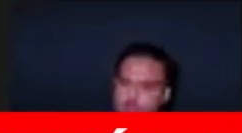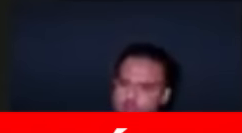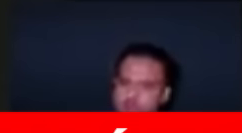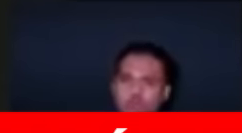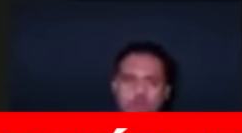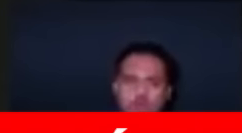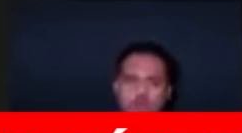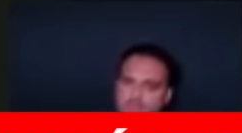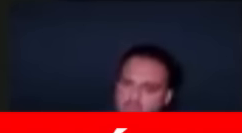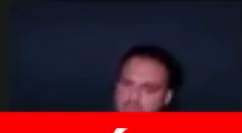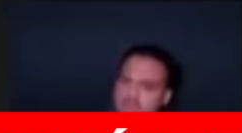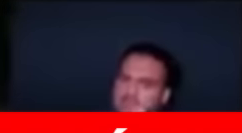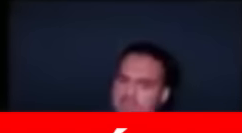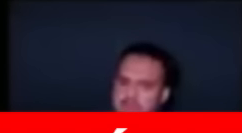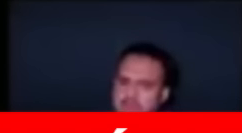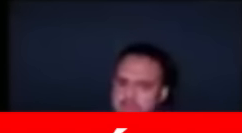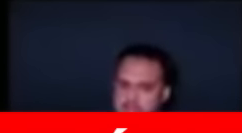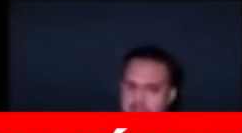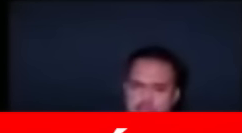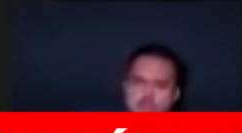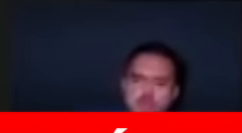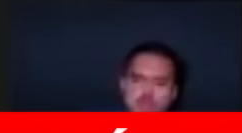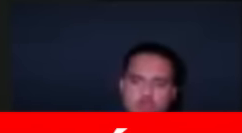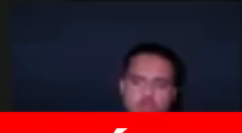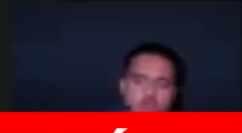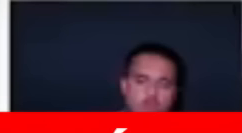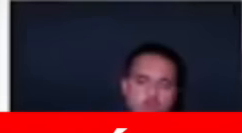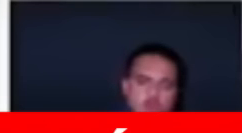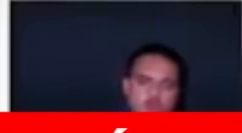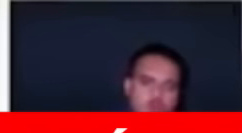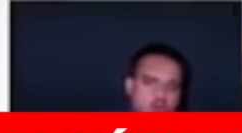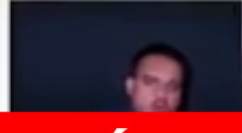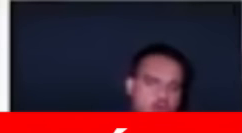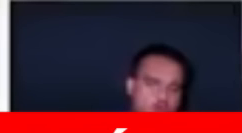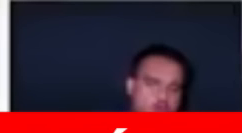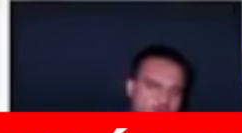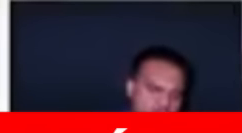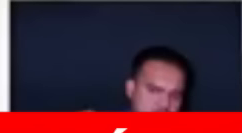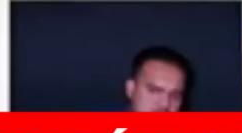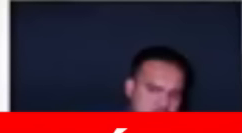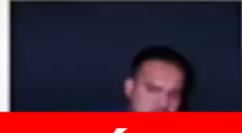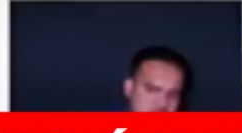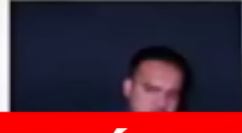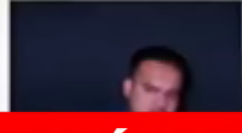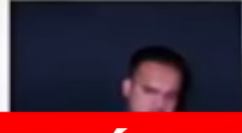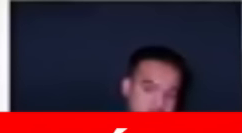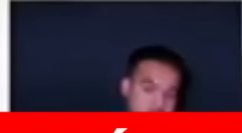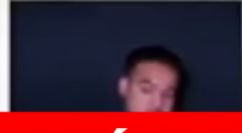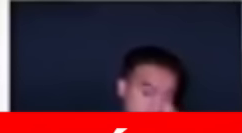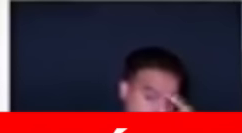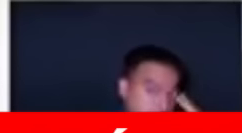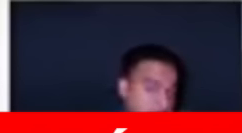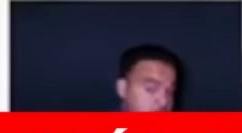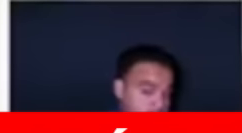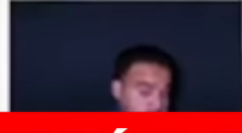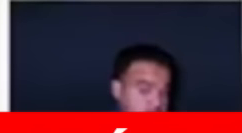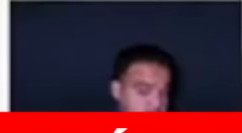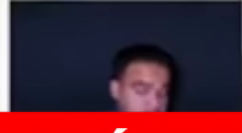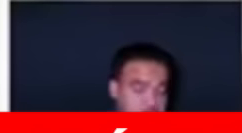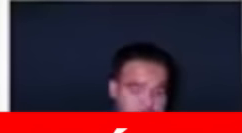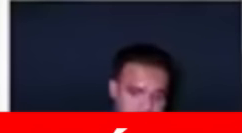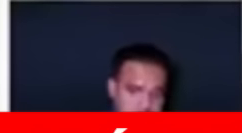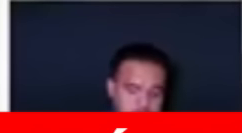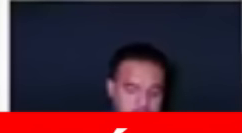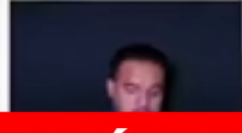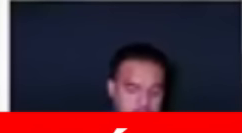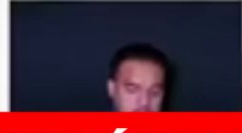en reglas a otro basado en fuerza. Y México está en riesgo.